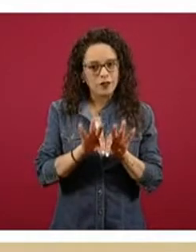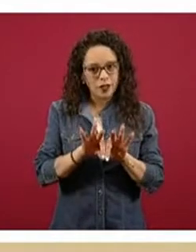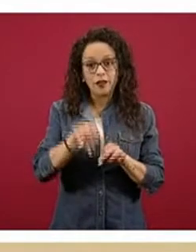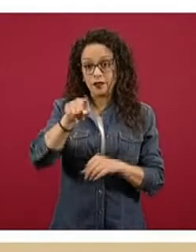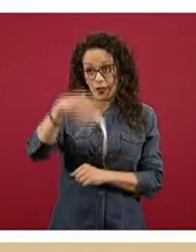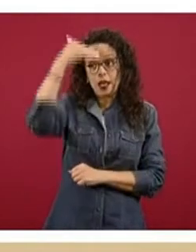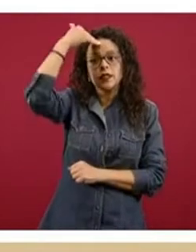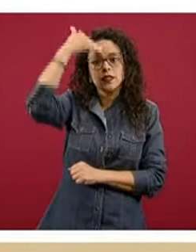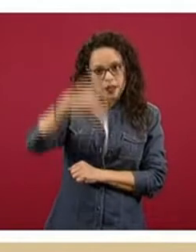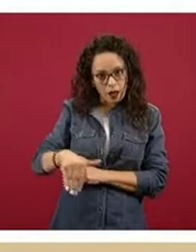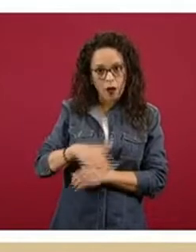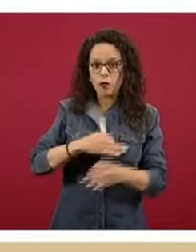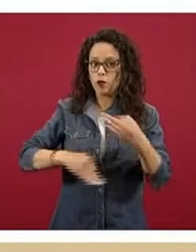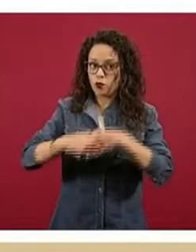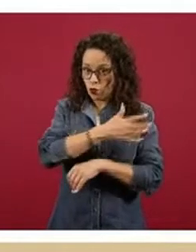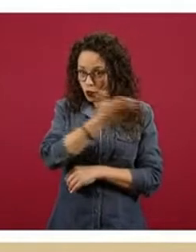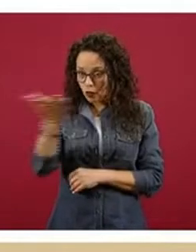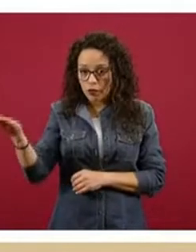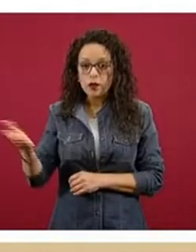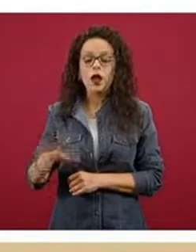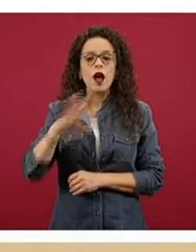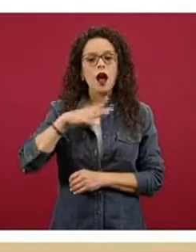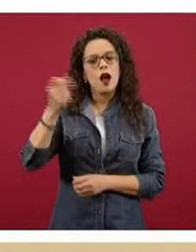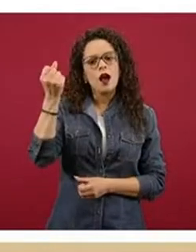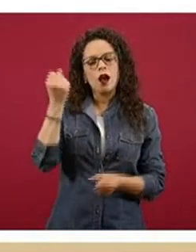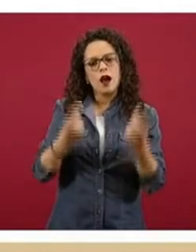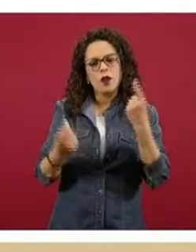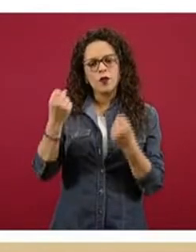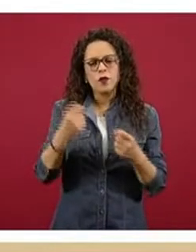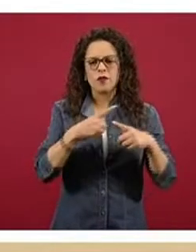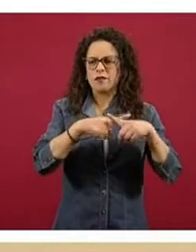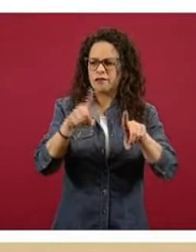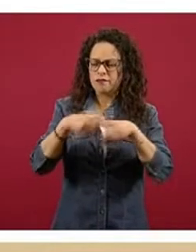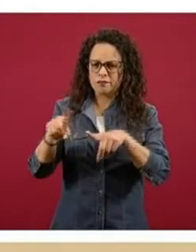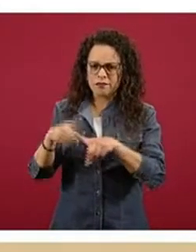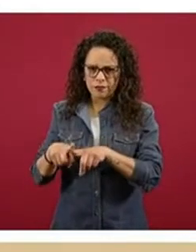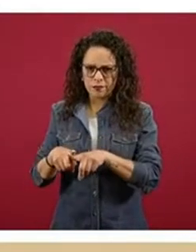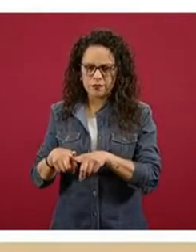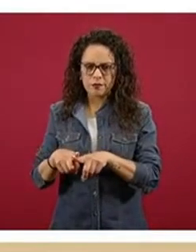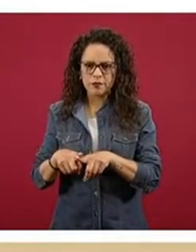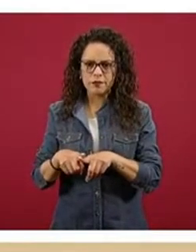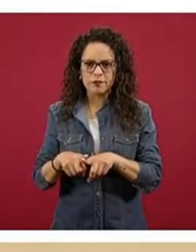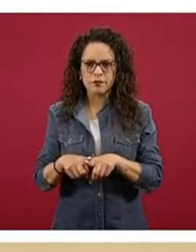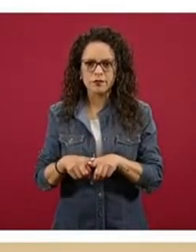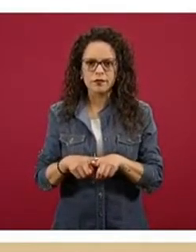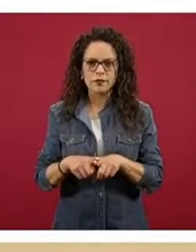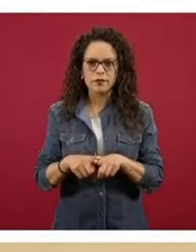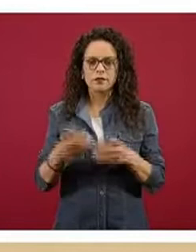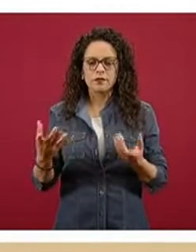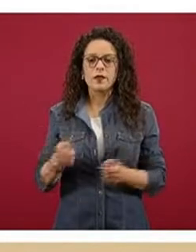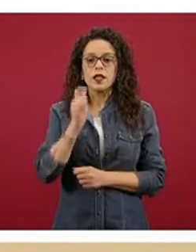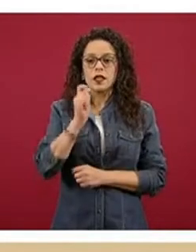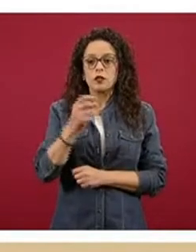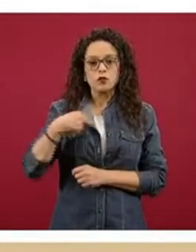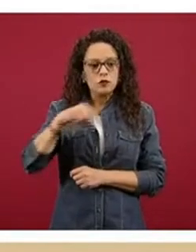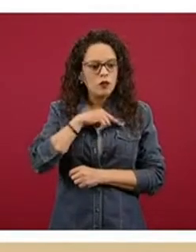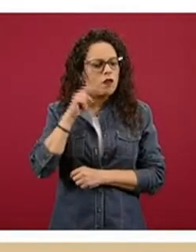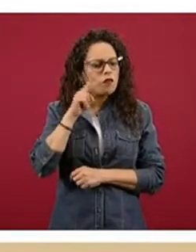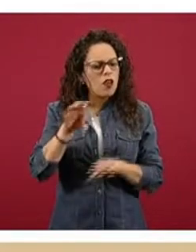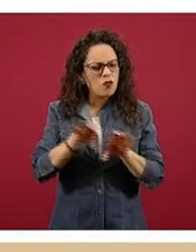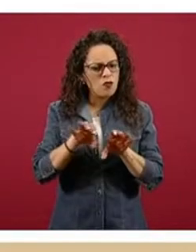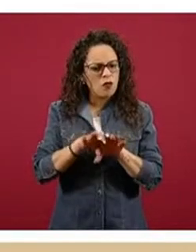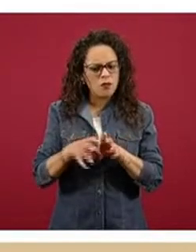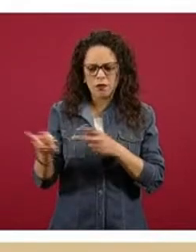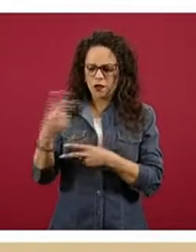Porque hay algunas variantes que sus manifestaciones, es decir, como nosotros vamos a ver el comportamiento de la enfermedad, es